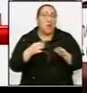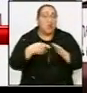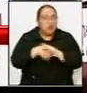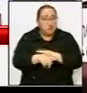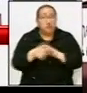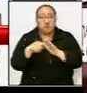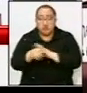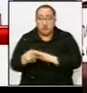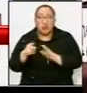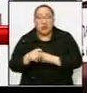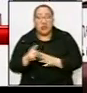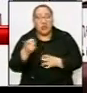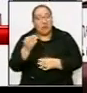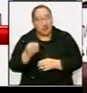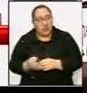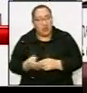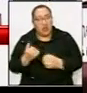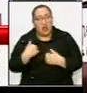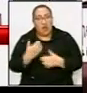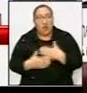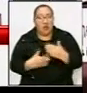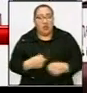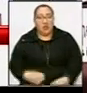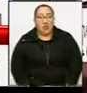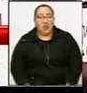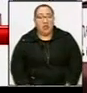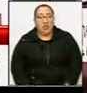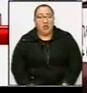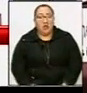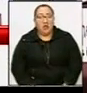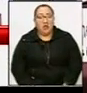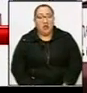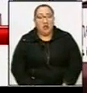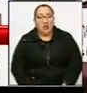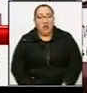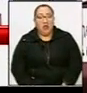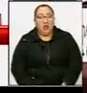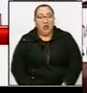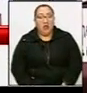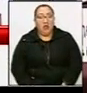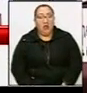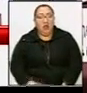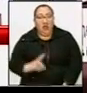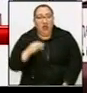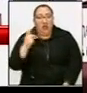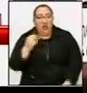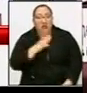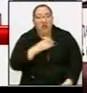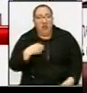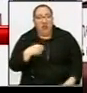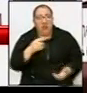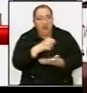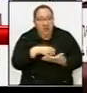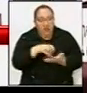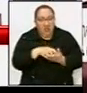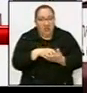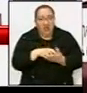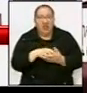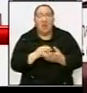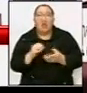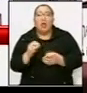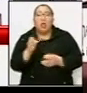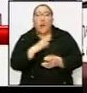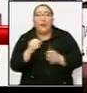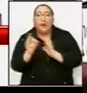y realmente tenemos que avanzar, y no solamente es el gobierno central, sino también los gobiernos locales y regionales, para